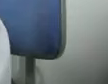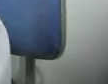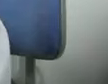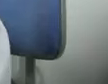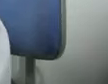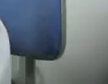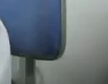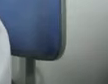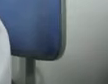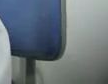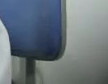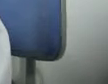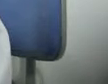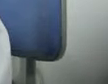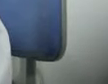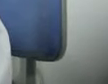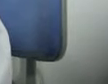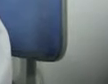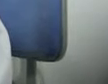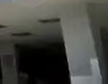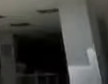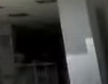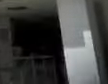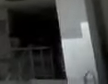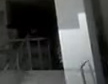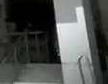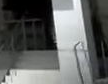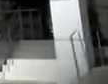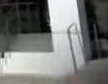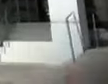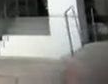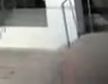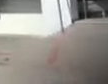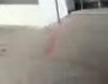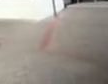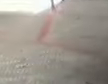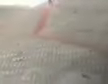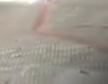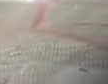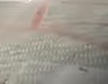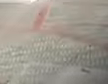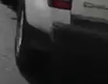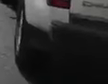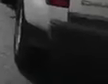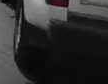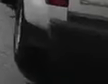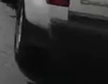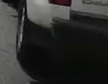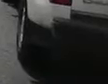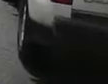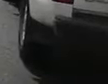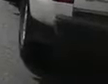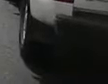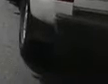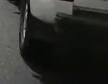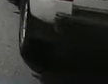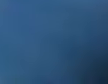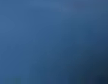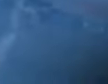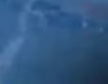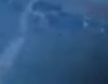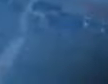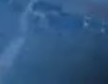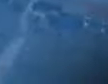Recursos destinados a la red prestadora para garantizar la efectividad y eficiencia de los servicios de salud ofrecidos a nuestros